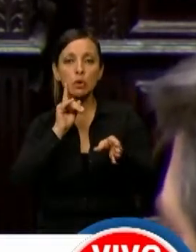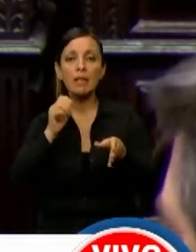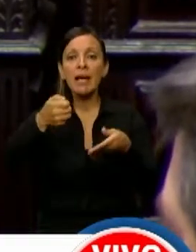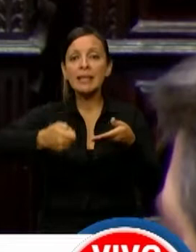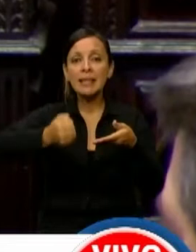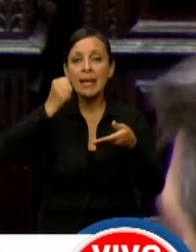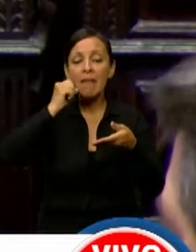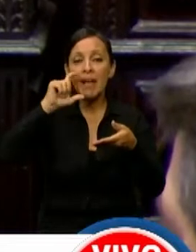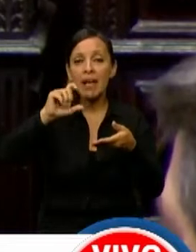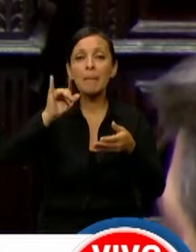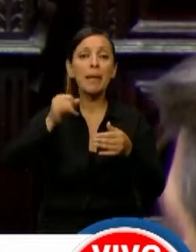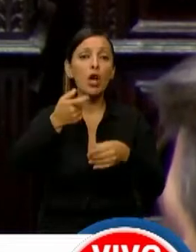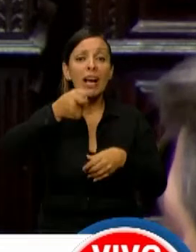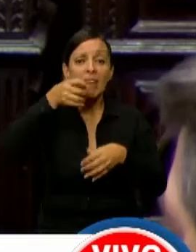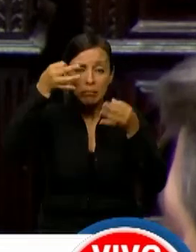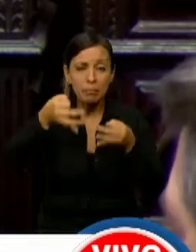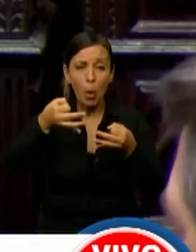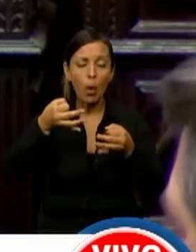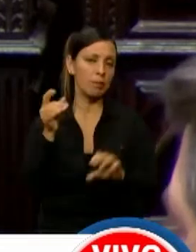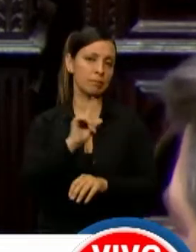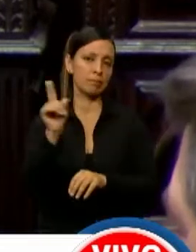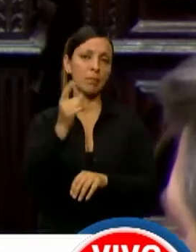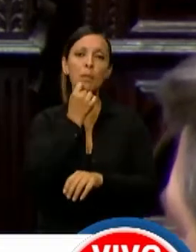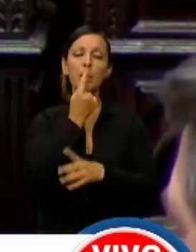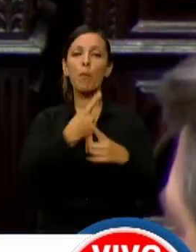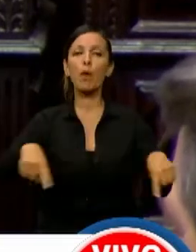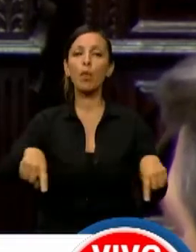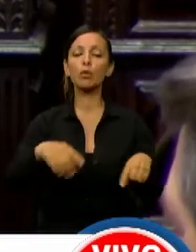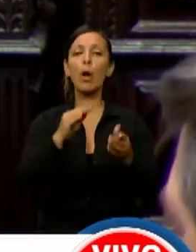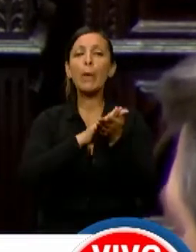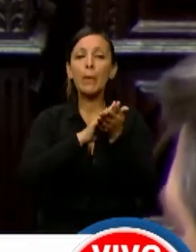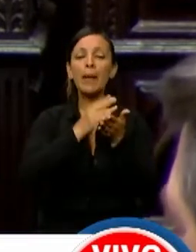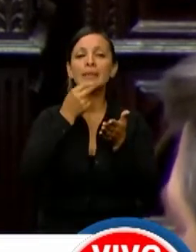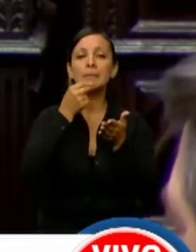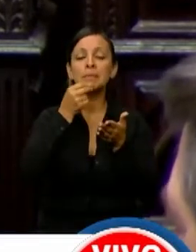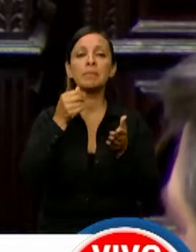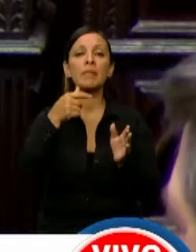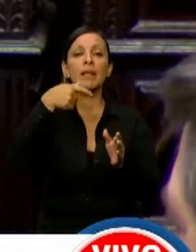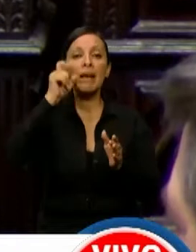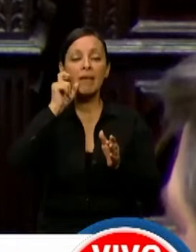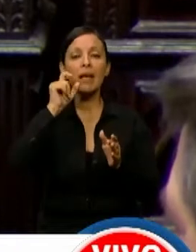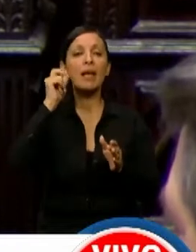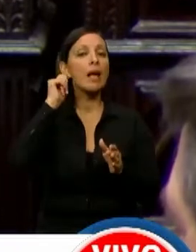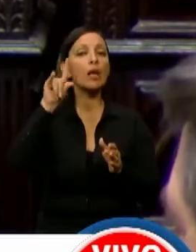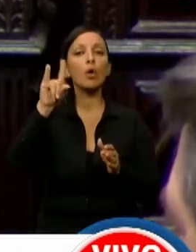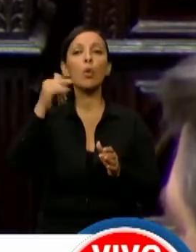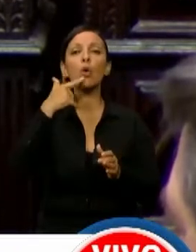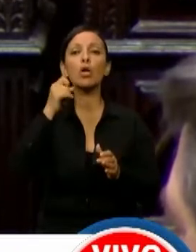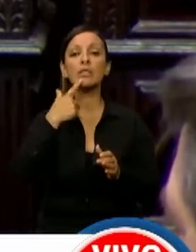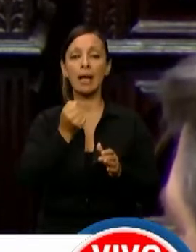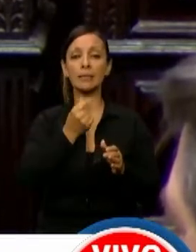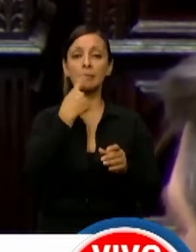café, pero no son café. Son, por ejemplo, un producto alimenticio a base de café y glucosa, en letras muy